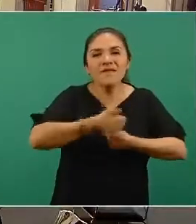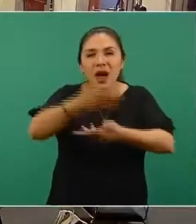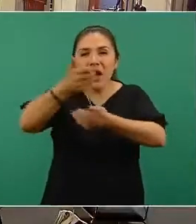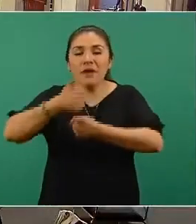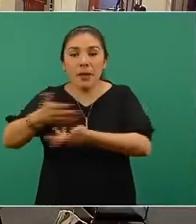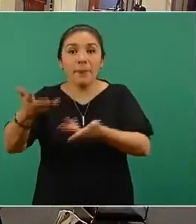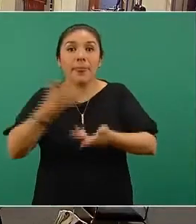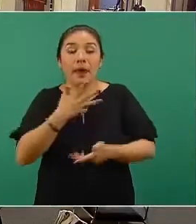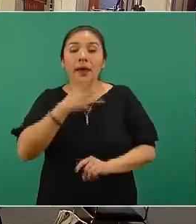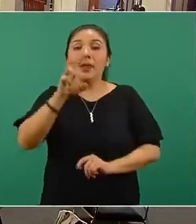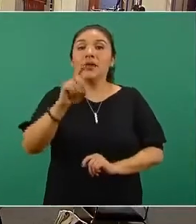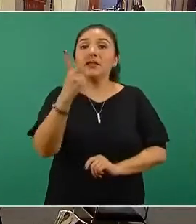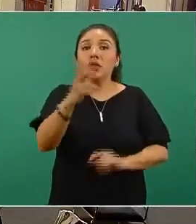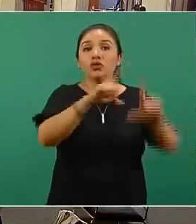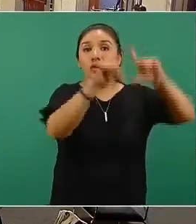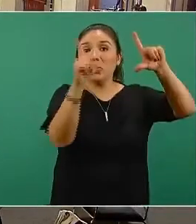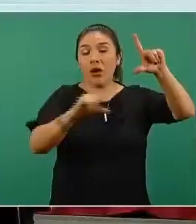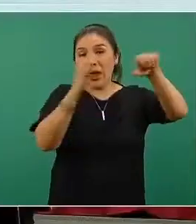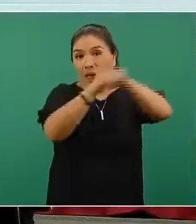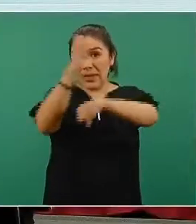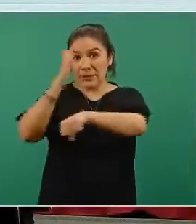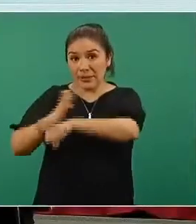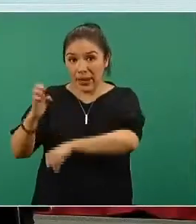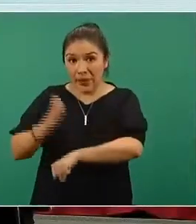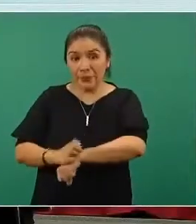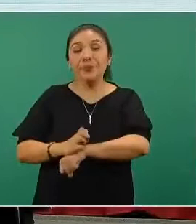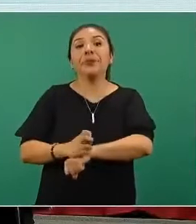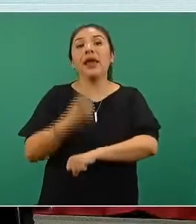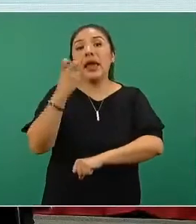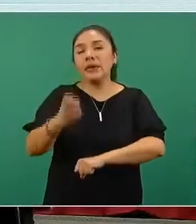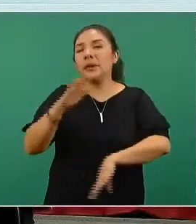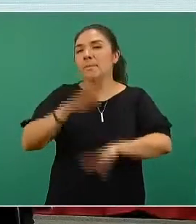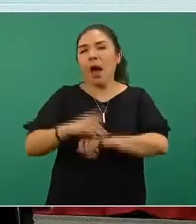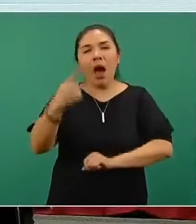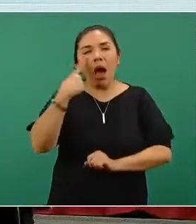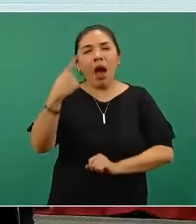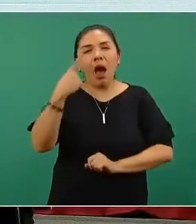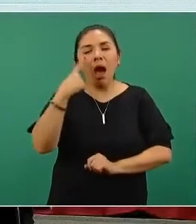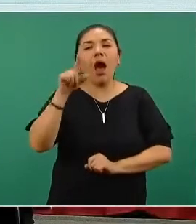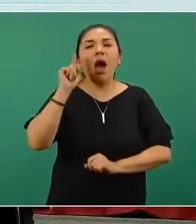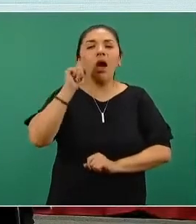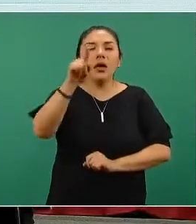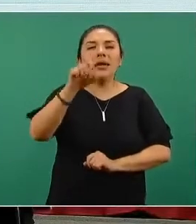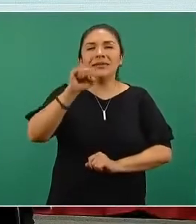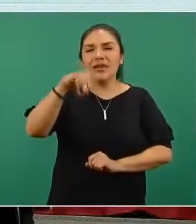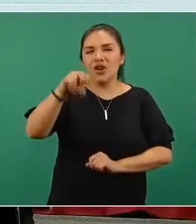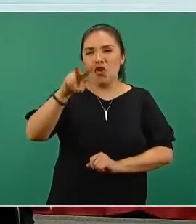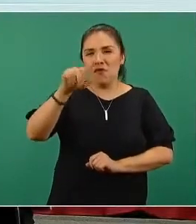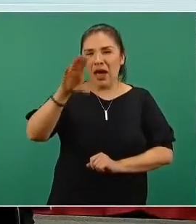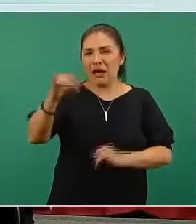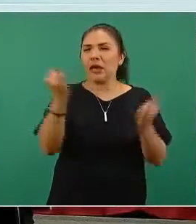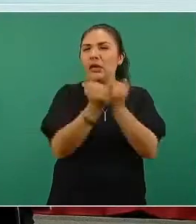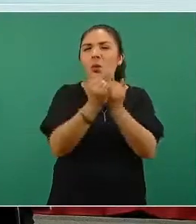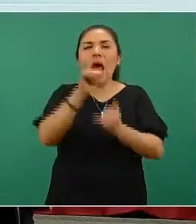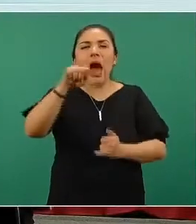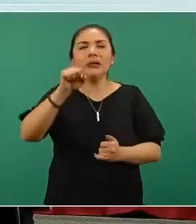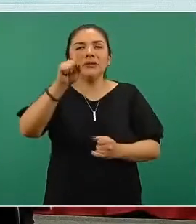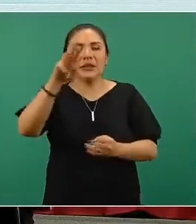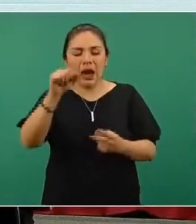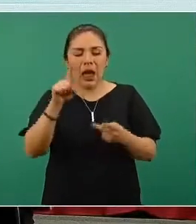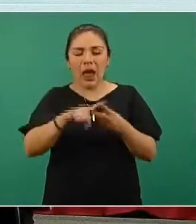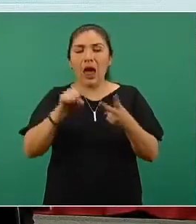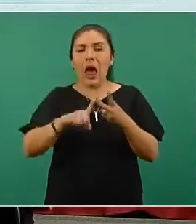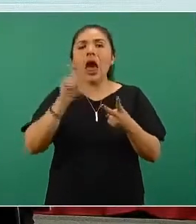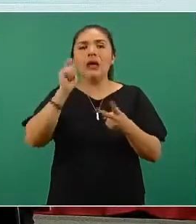las 32 entidades federativas, especialmente en comunidades Sinovac, como también AstraZeneca. Son vacunas